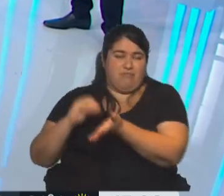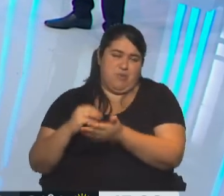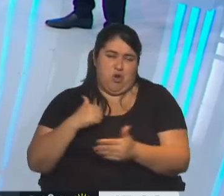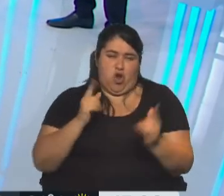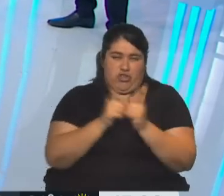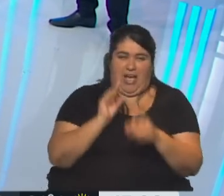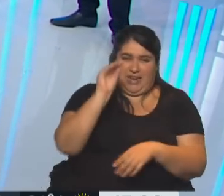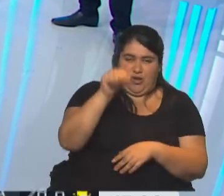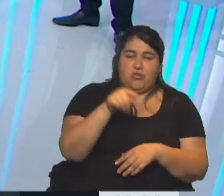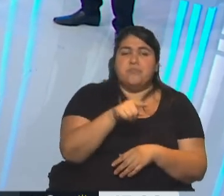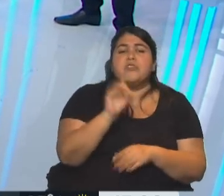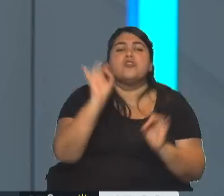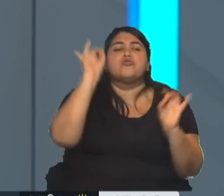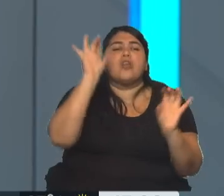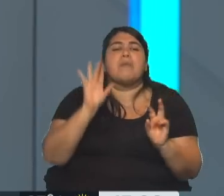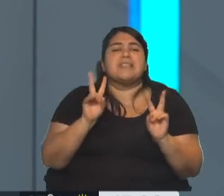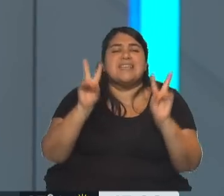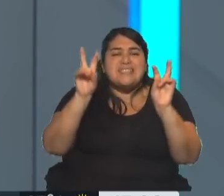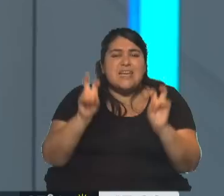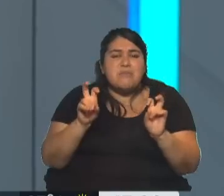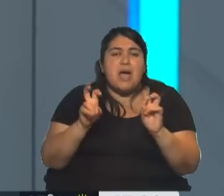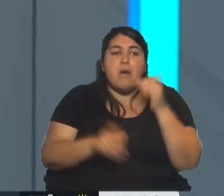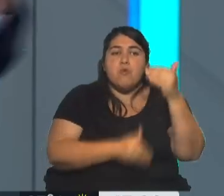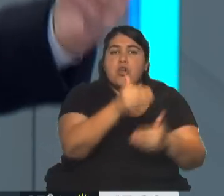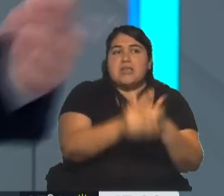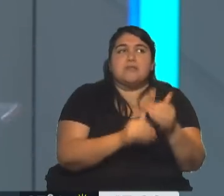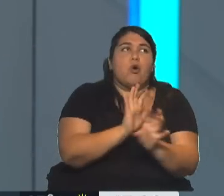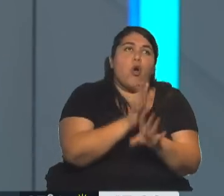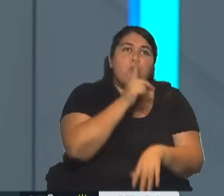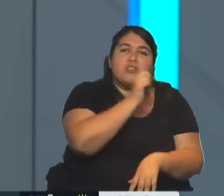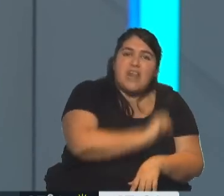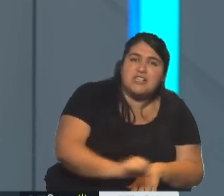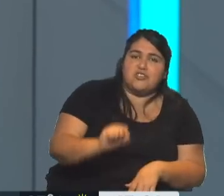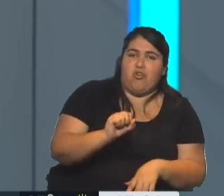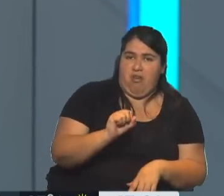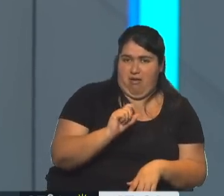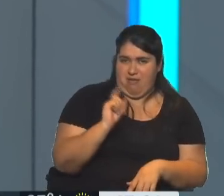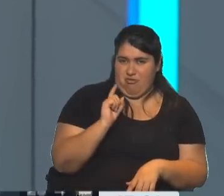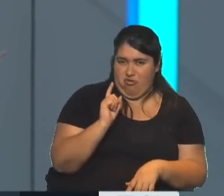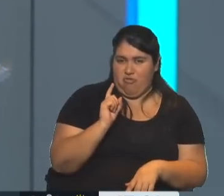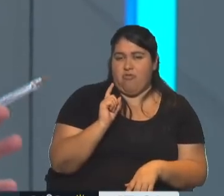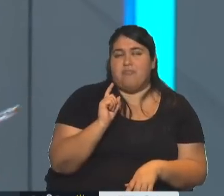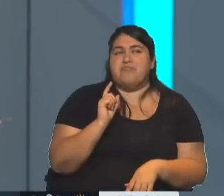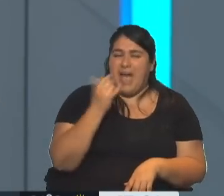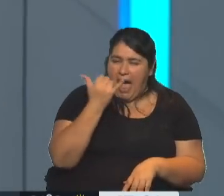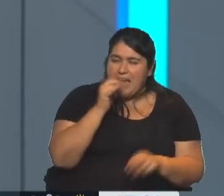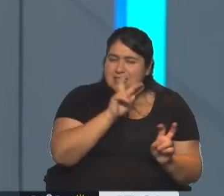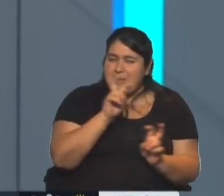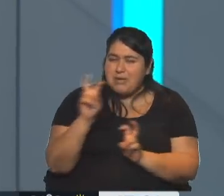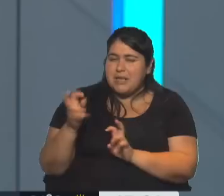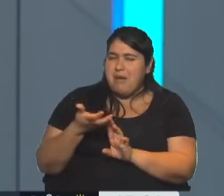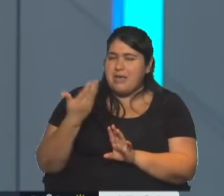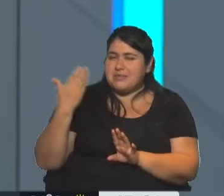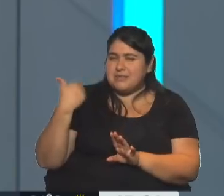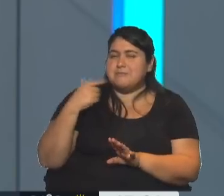que no me parece que sea solamente el tema de que el progresismo los traicionó o que quería algo disruptivo. Me parece que hay una serie de agendas también que a